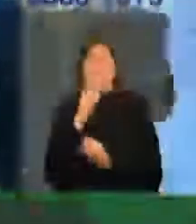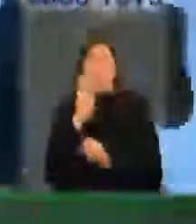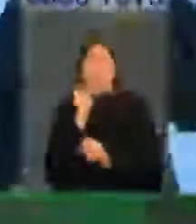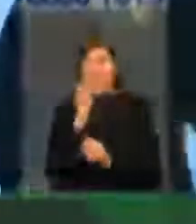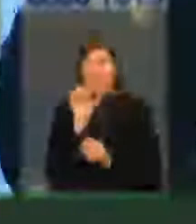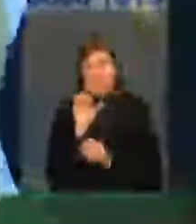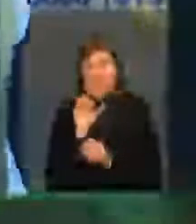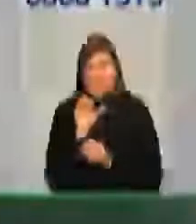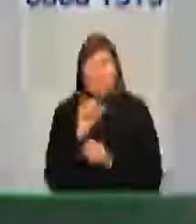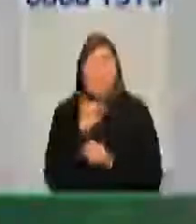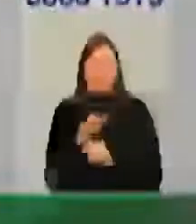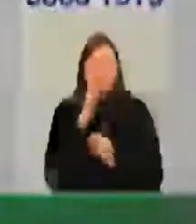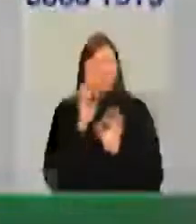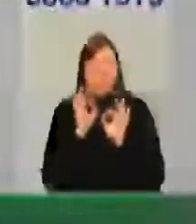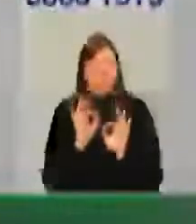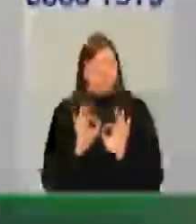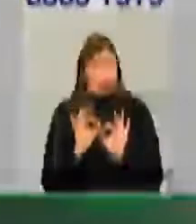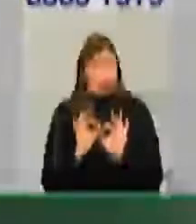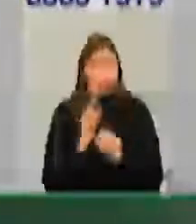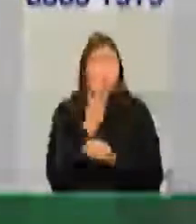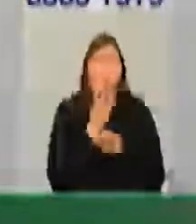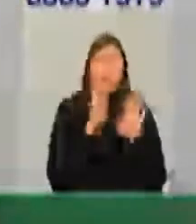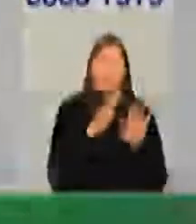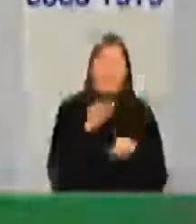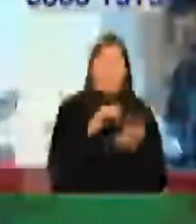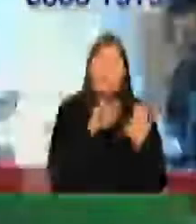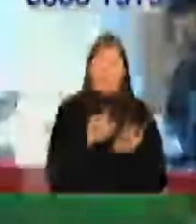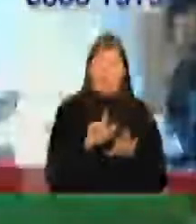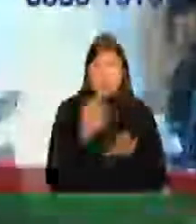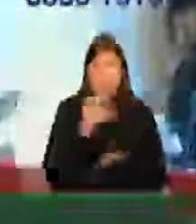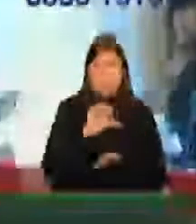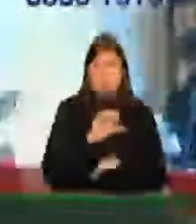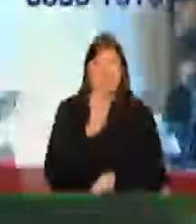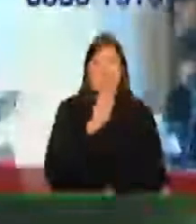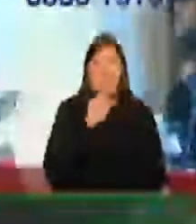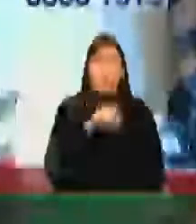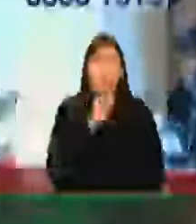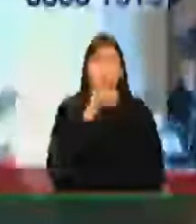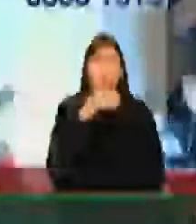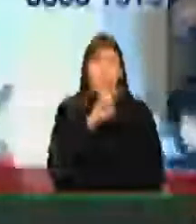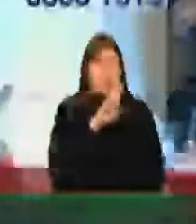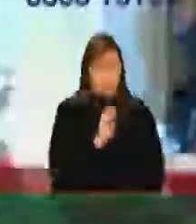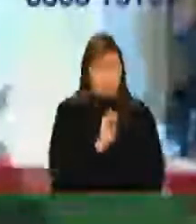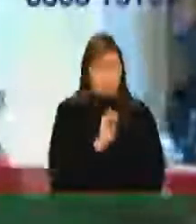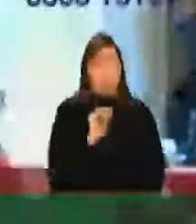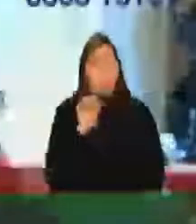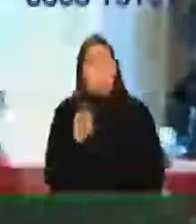50,12% de los votos frente al 49,87% de su rival. Castillo, de 51 años,